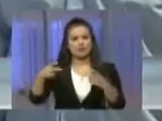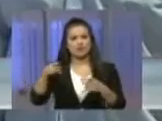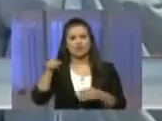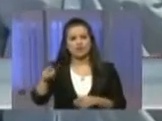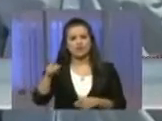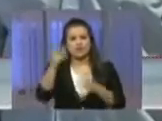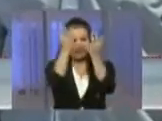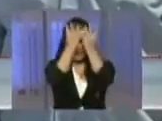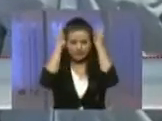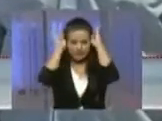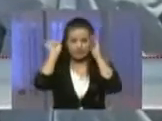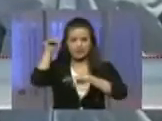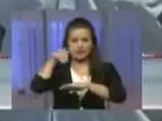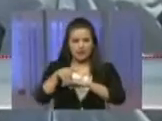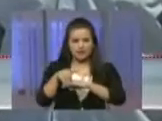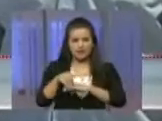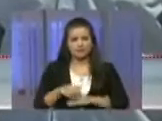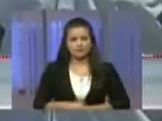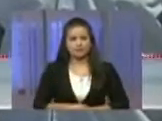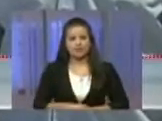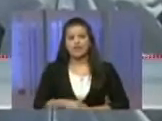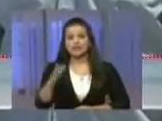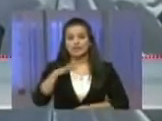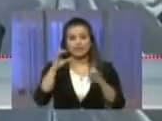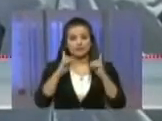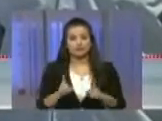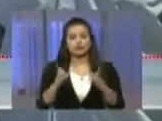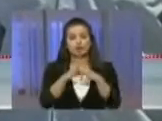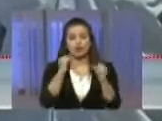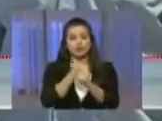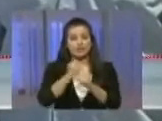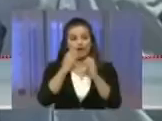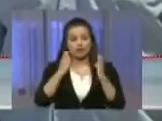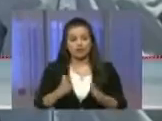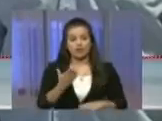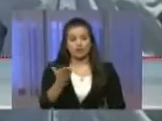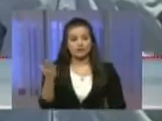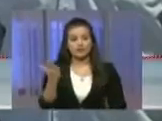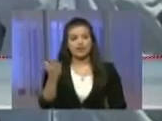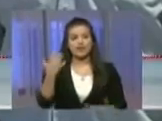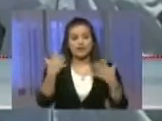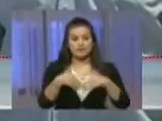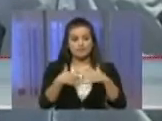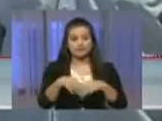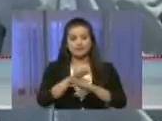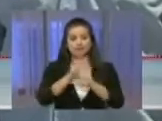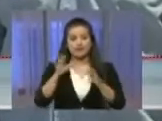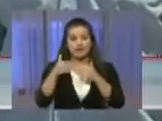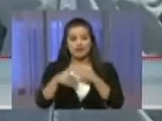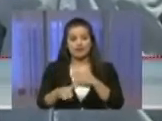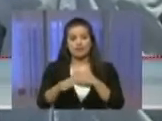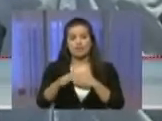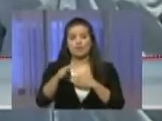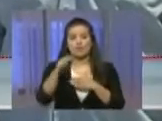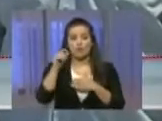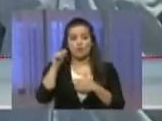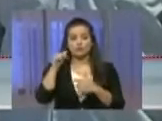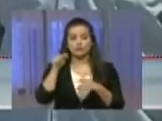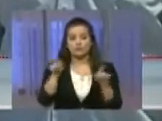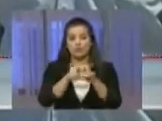maracay por decisión de los trabajadores presidente esta empresa a partir de hoy es la